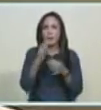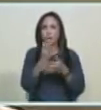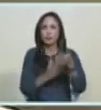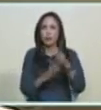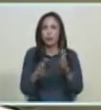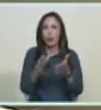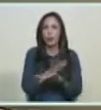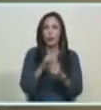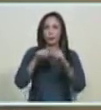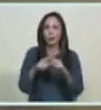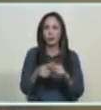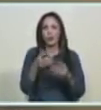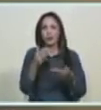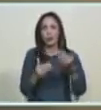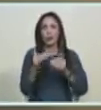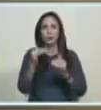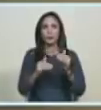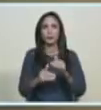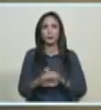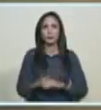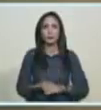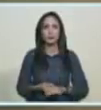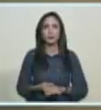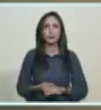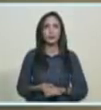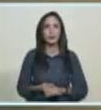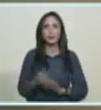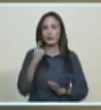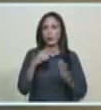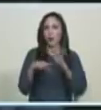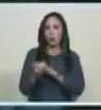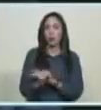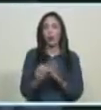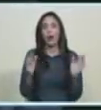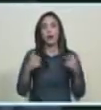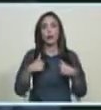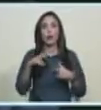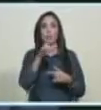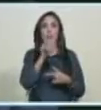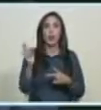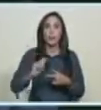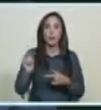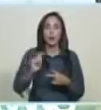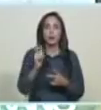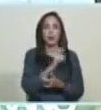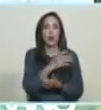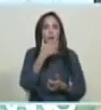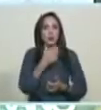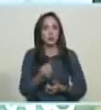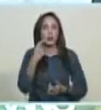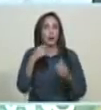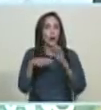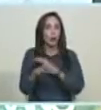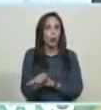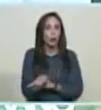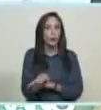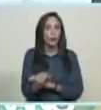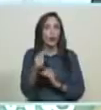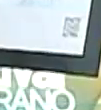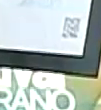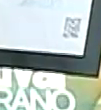Yo compro mi lingotico, por ejemplo, si voy a cobrar 3 meses de aguinaldo,